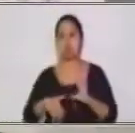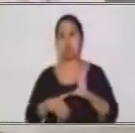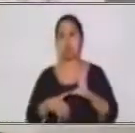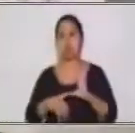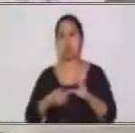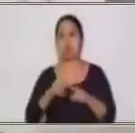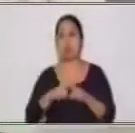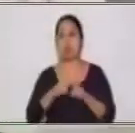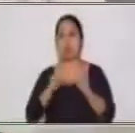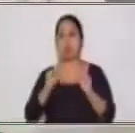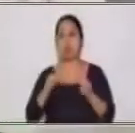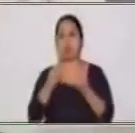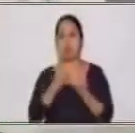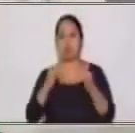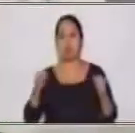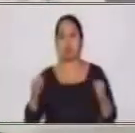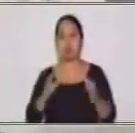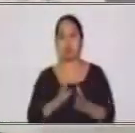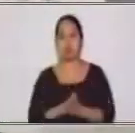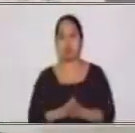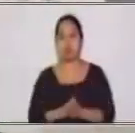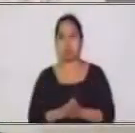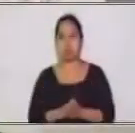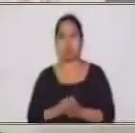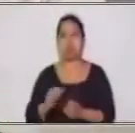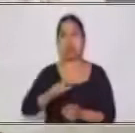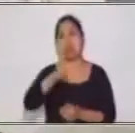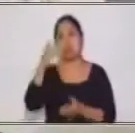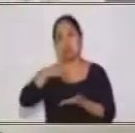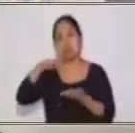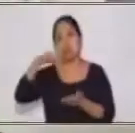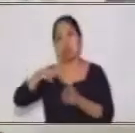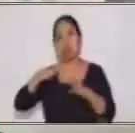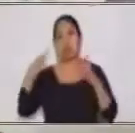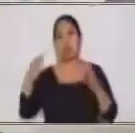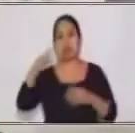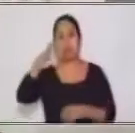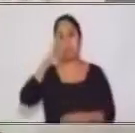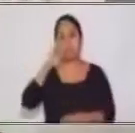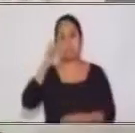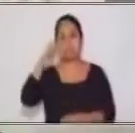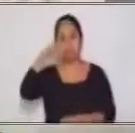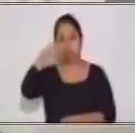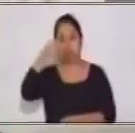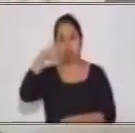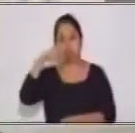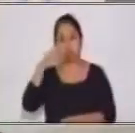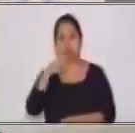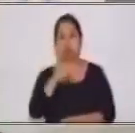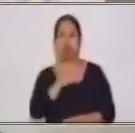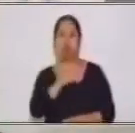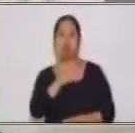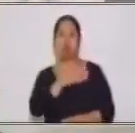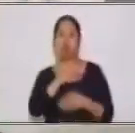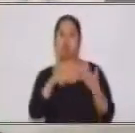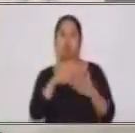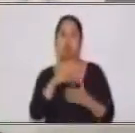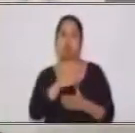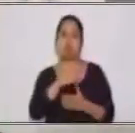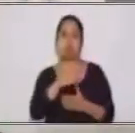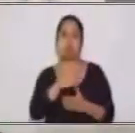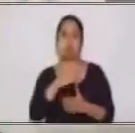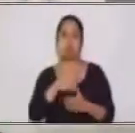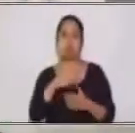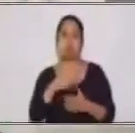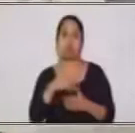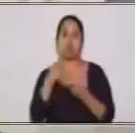de una potencia mundial que en ese momento era Gran Bretaña, todos quisieron que surgiera la independencia. Entonces podemos